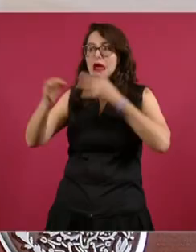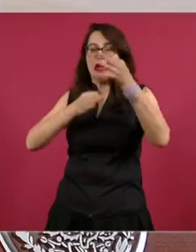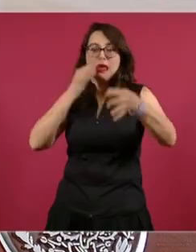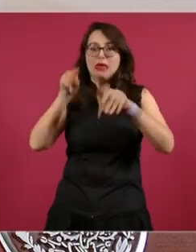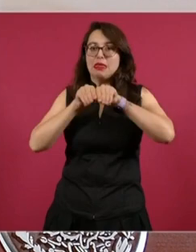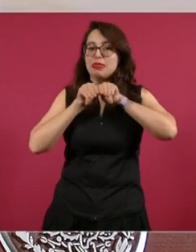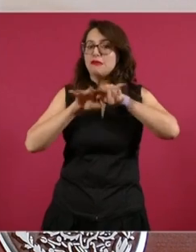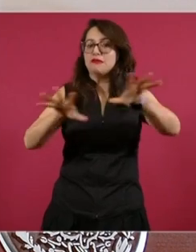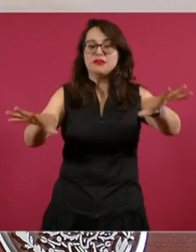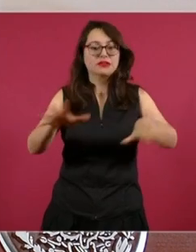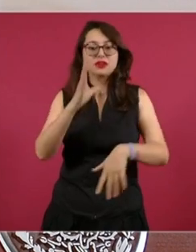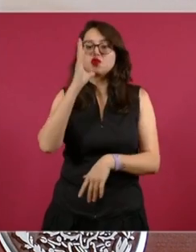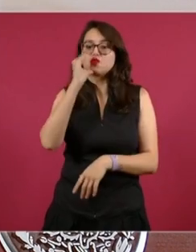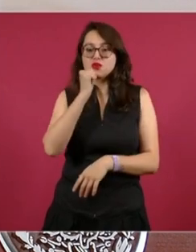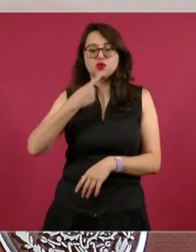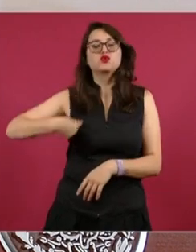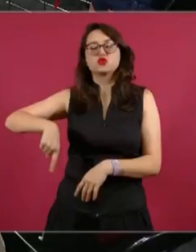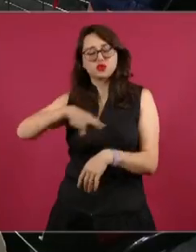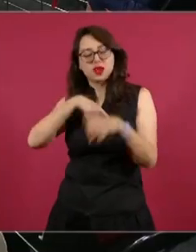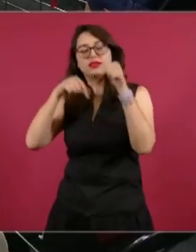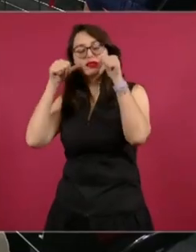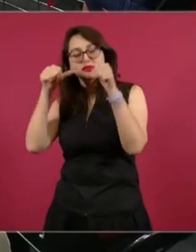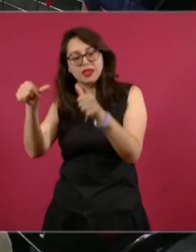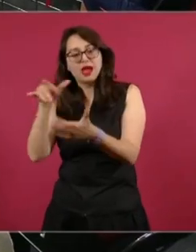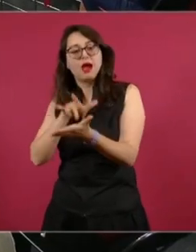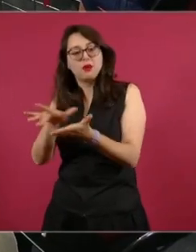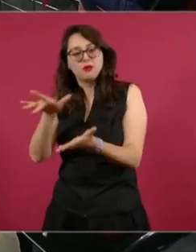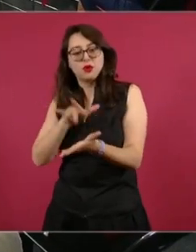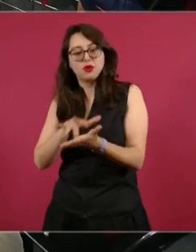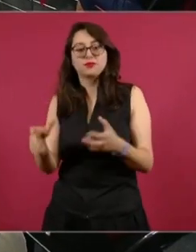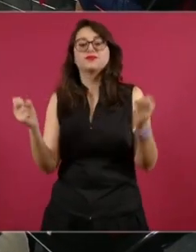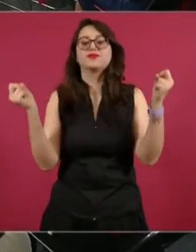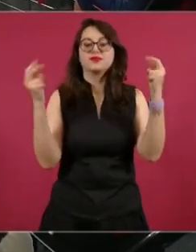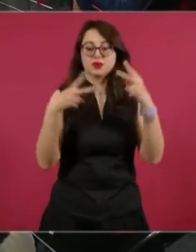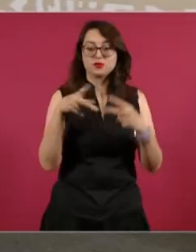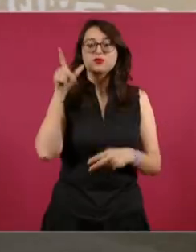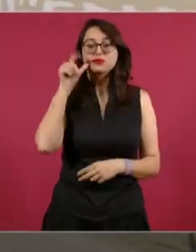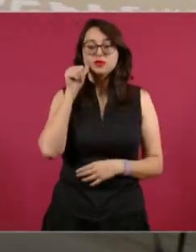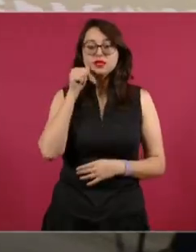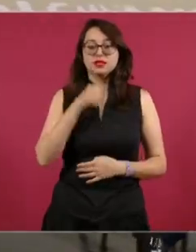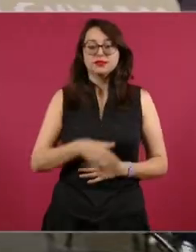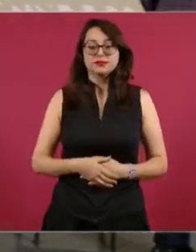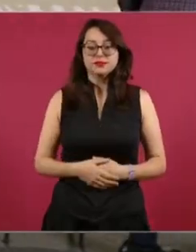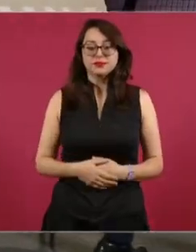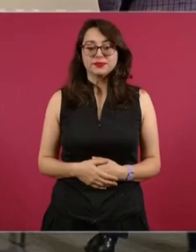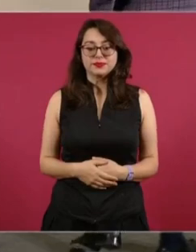gobernador Alfonso Durazo. Nos vemos.